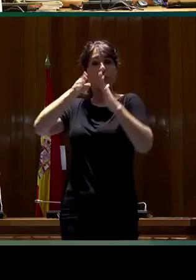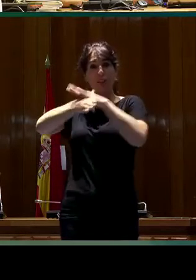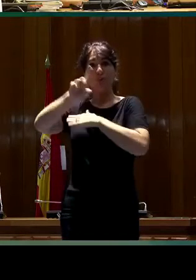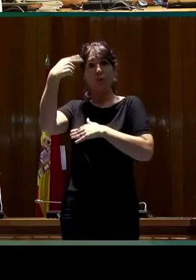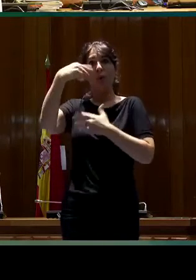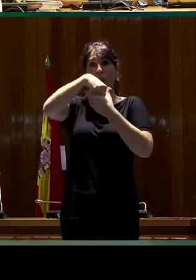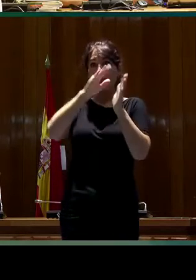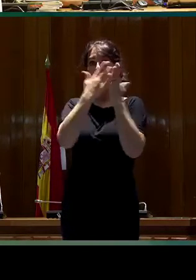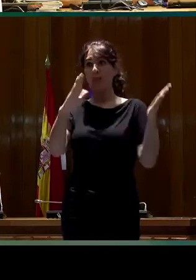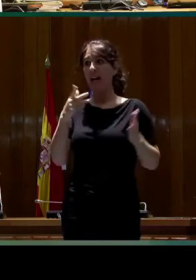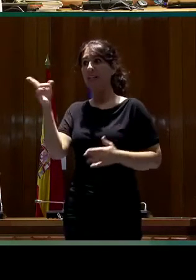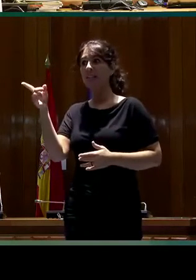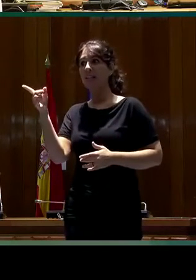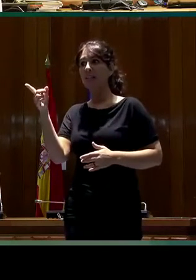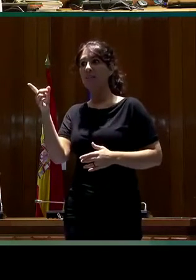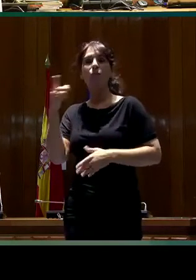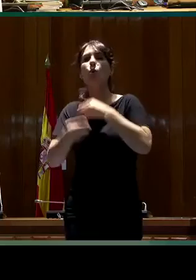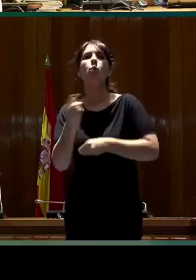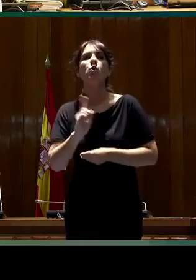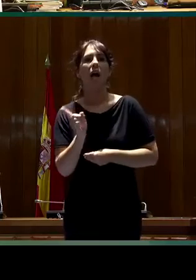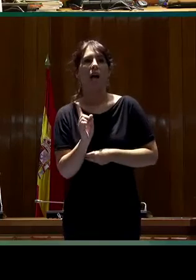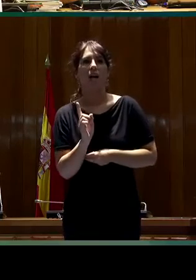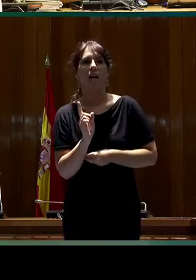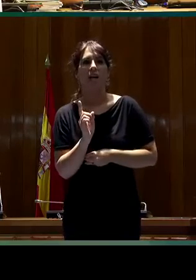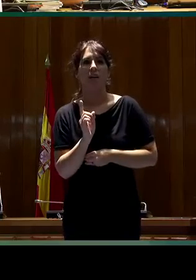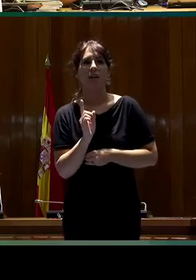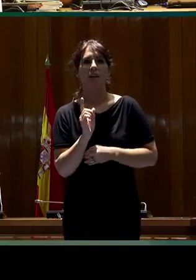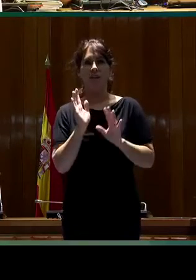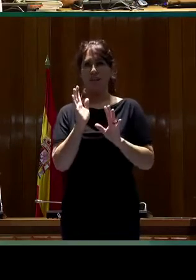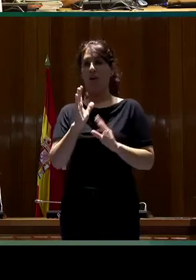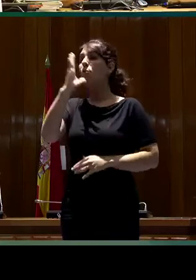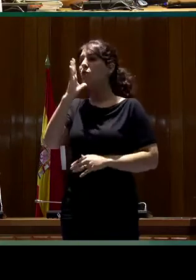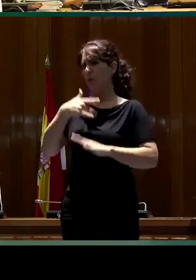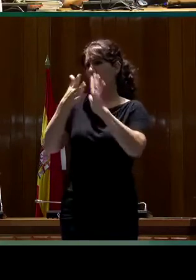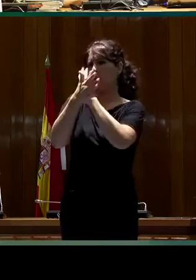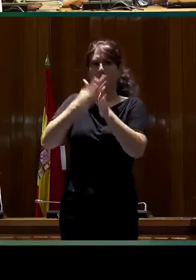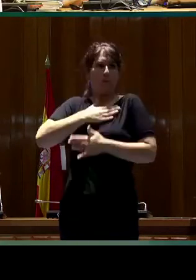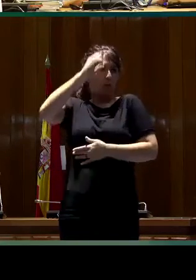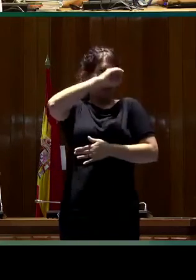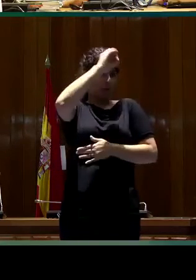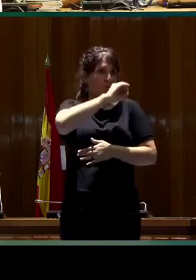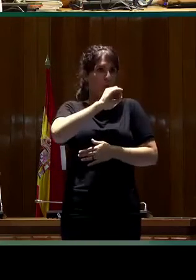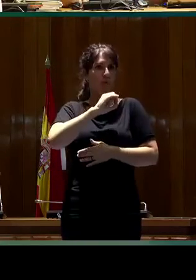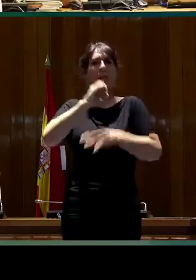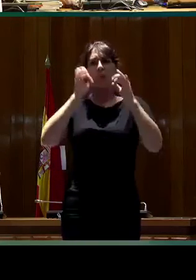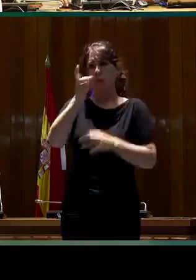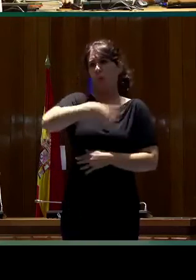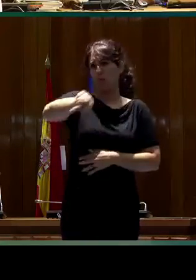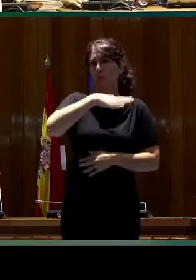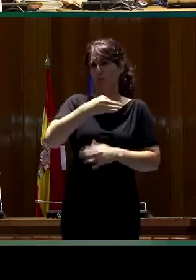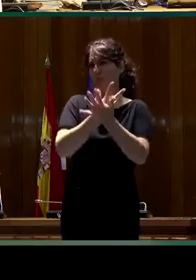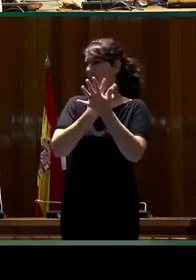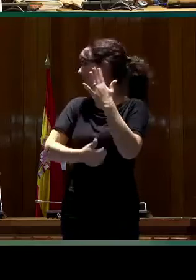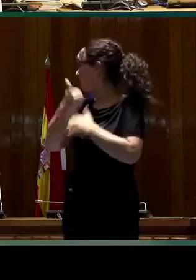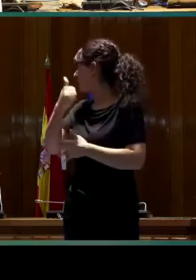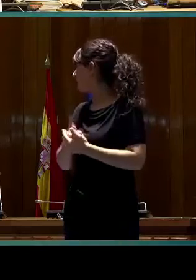cultura, no los utilizan. Los motivos, yo os daré los que yo creo que son, pero vosotros seguramente tendréis muchos más para poder